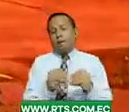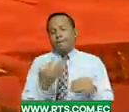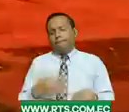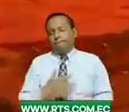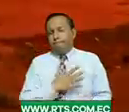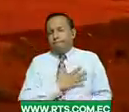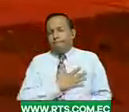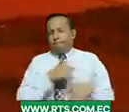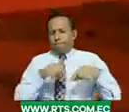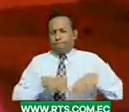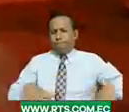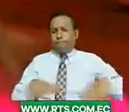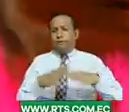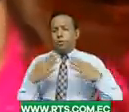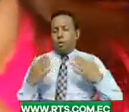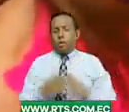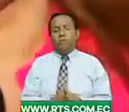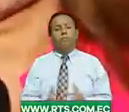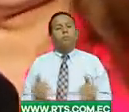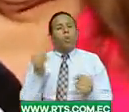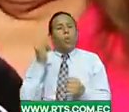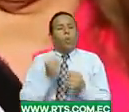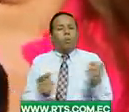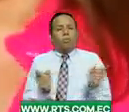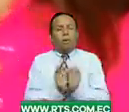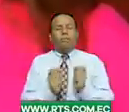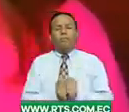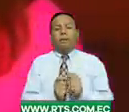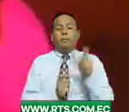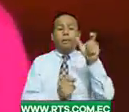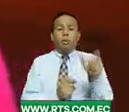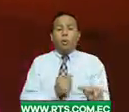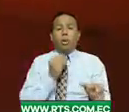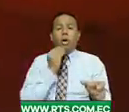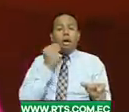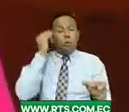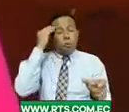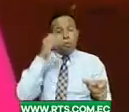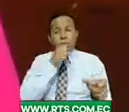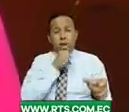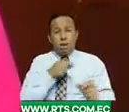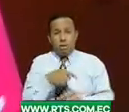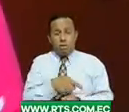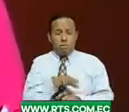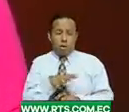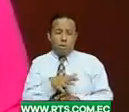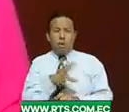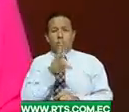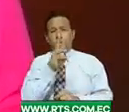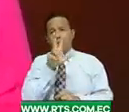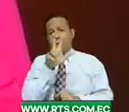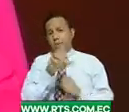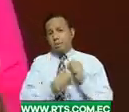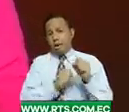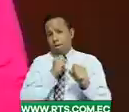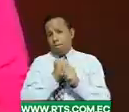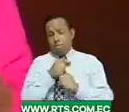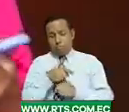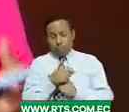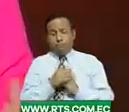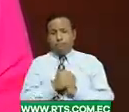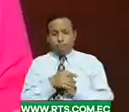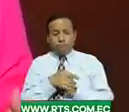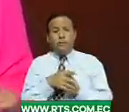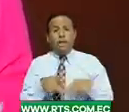mayor de aproximadamente 63 años de edad. Él es morador del sector, sus familiares estuvieron aquí dando